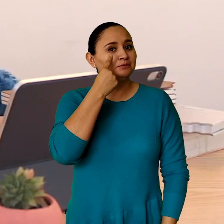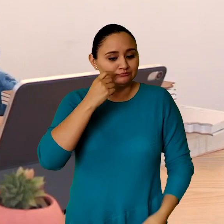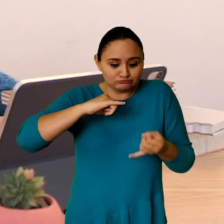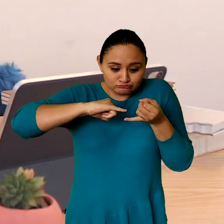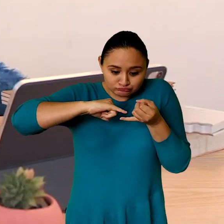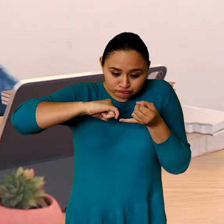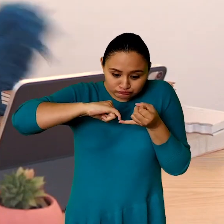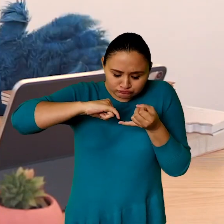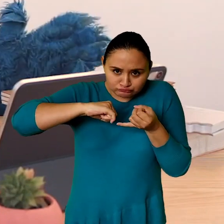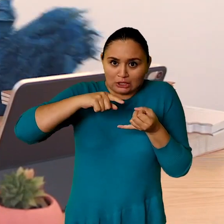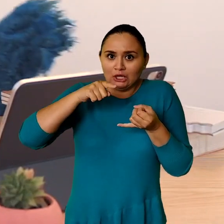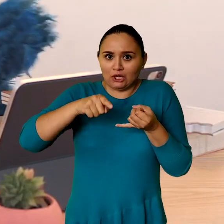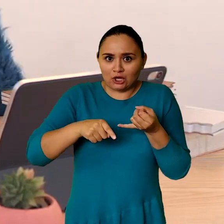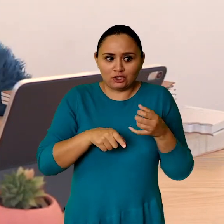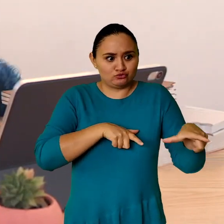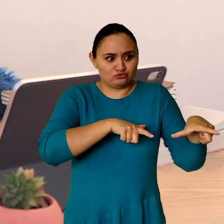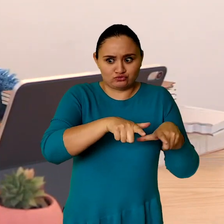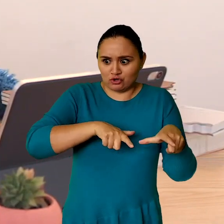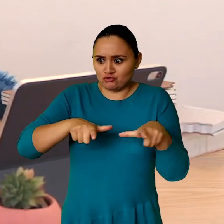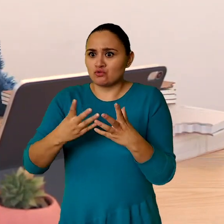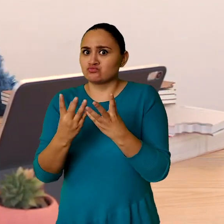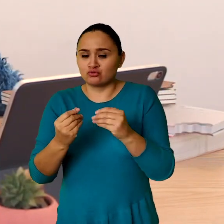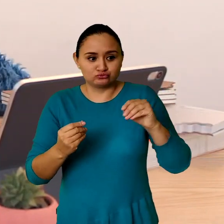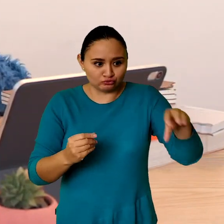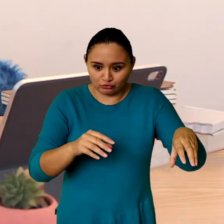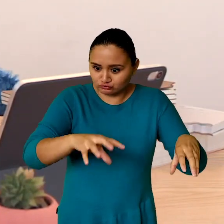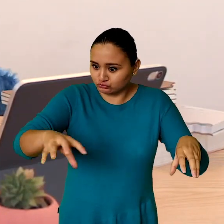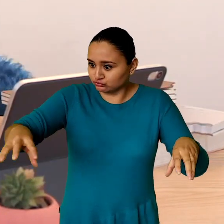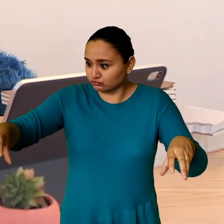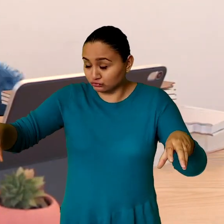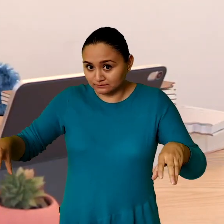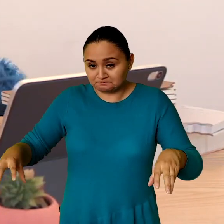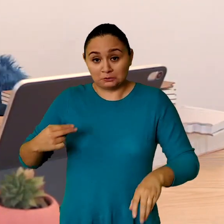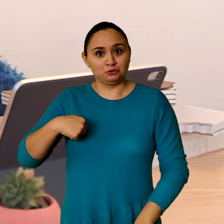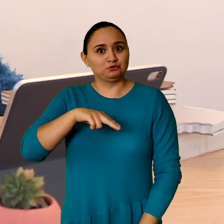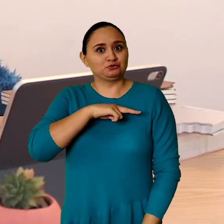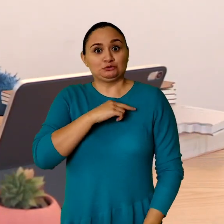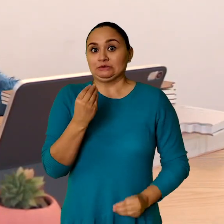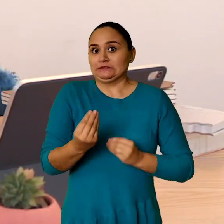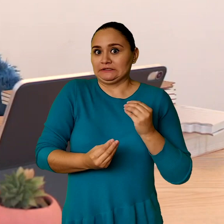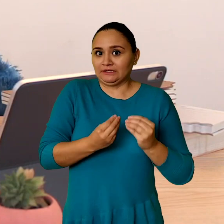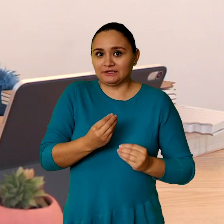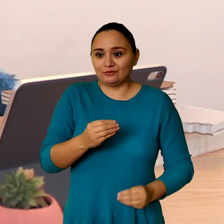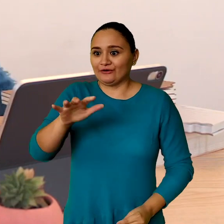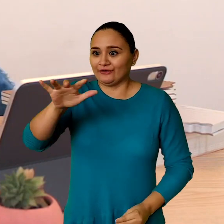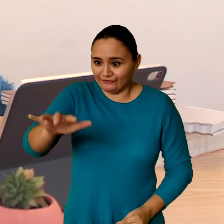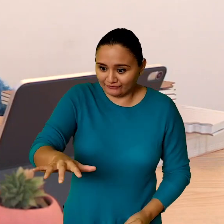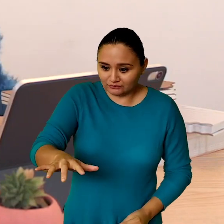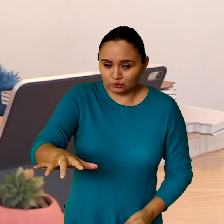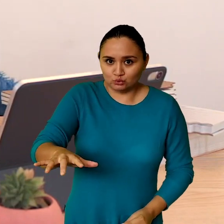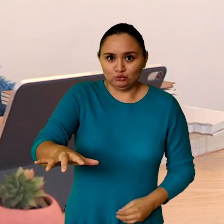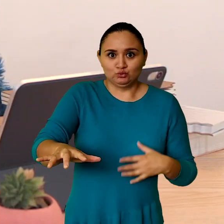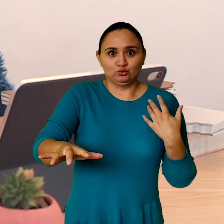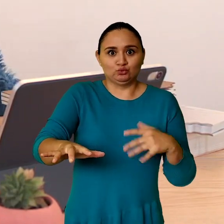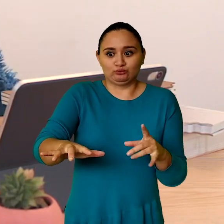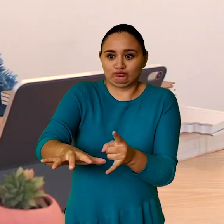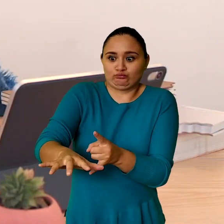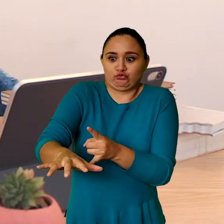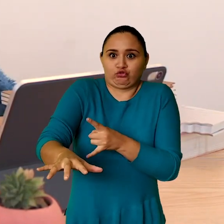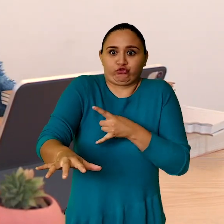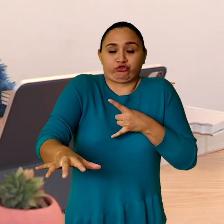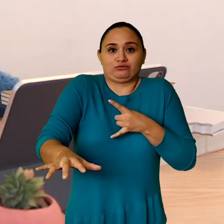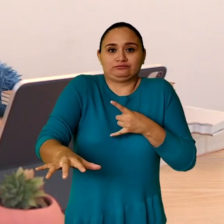virus están en muchos lugares. Y cuando nosotros tocar algún lugar donde haber